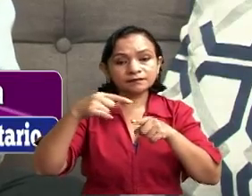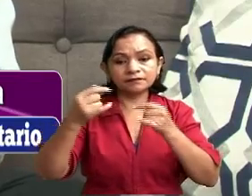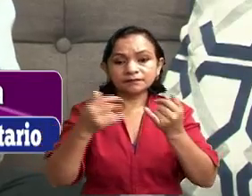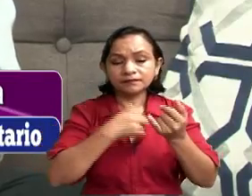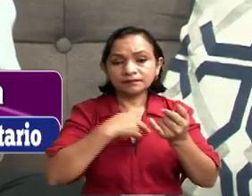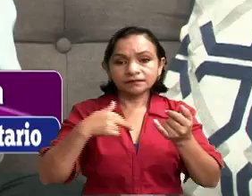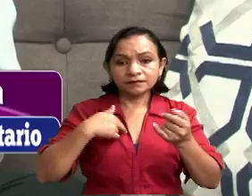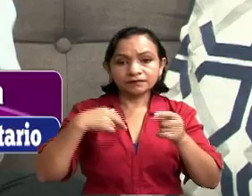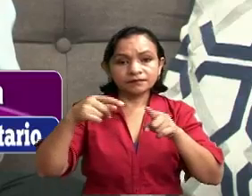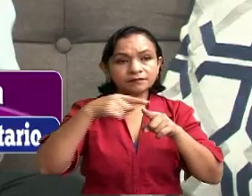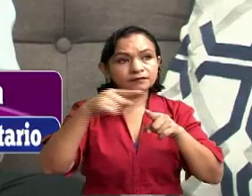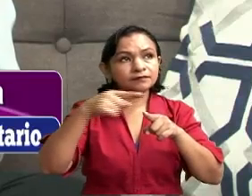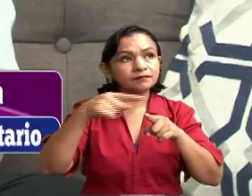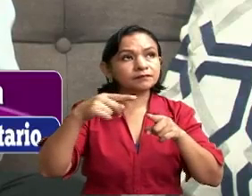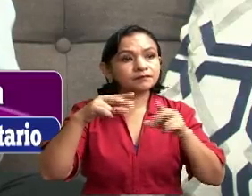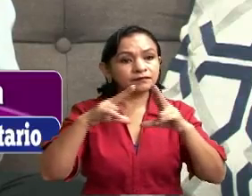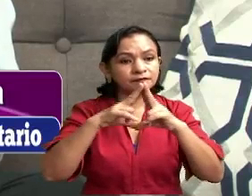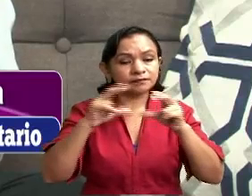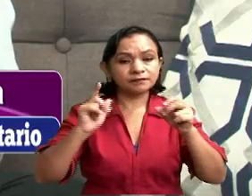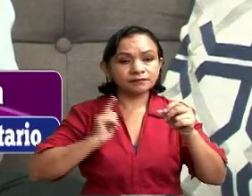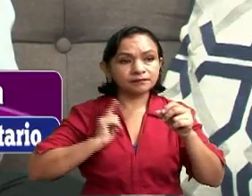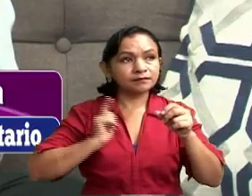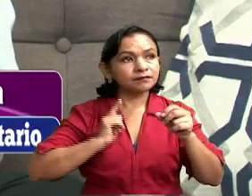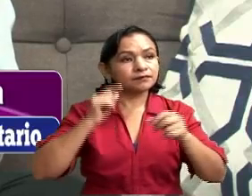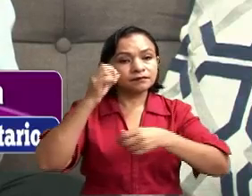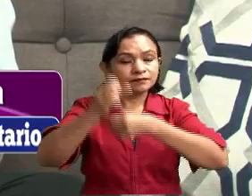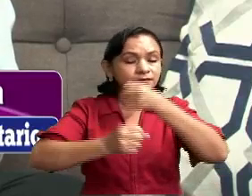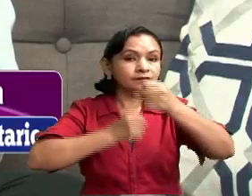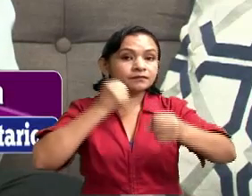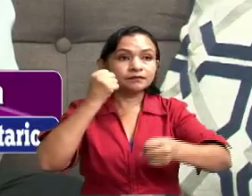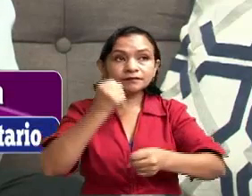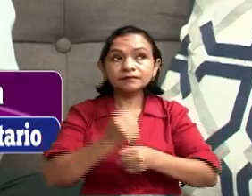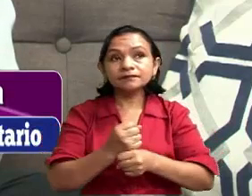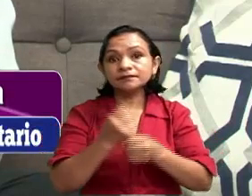Aquí tenemos para este año